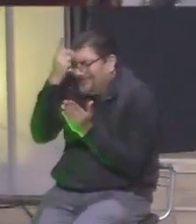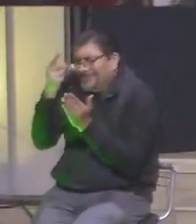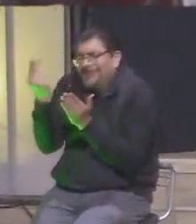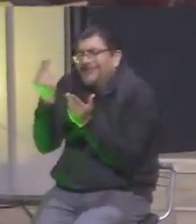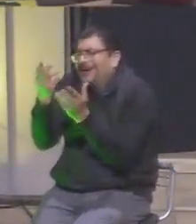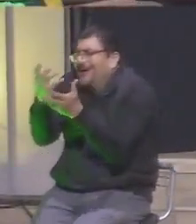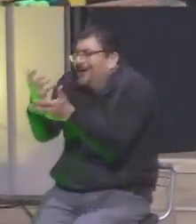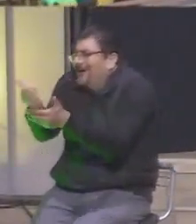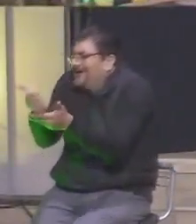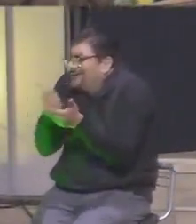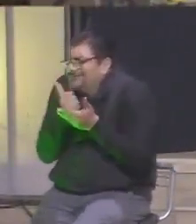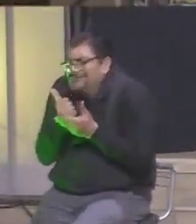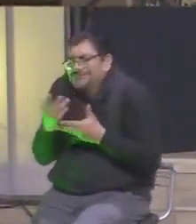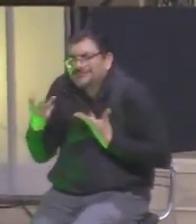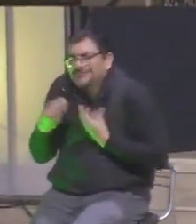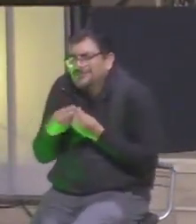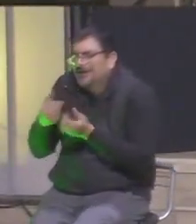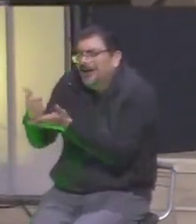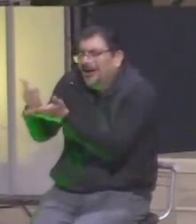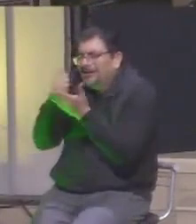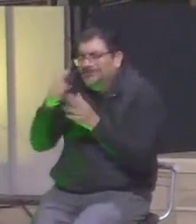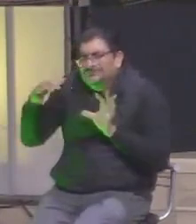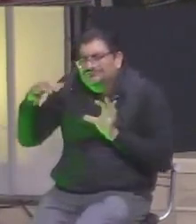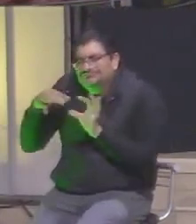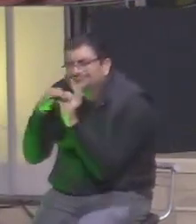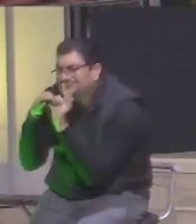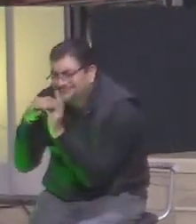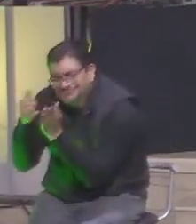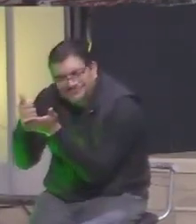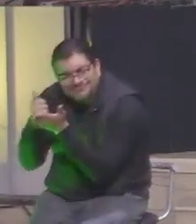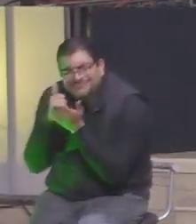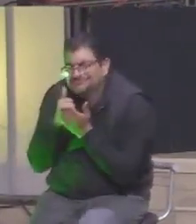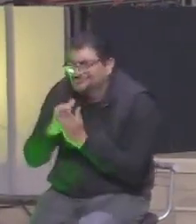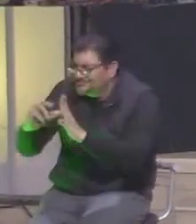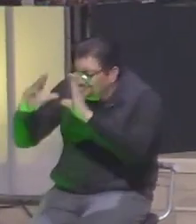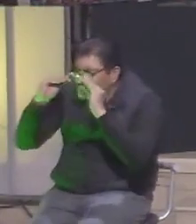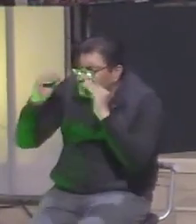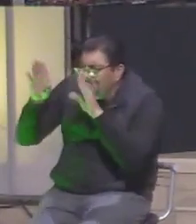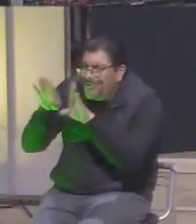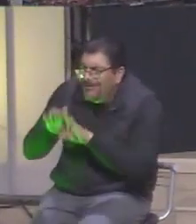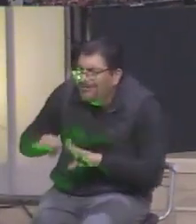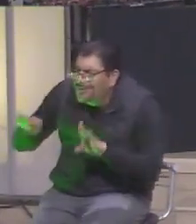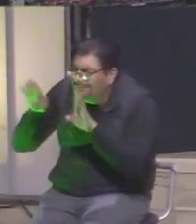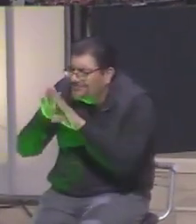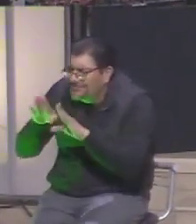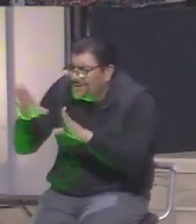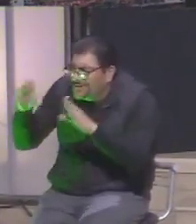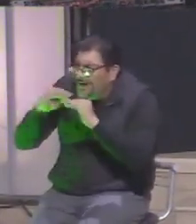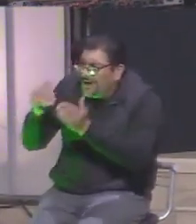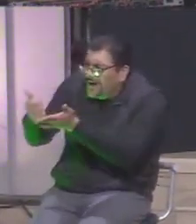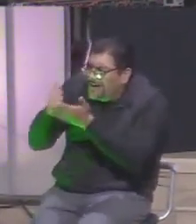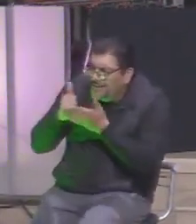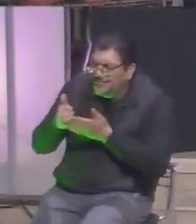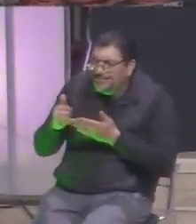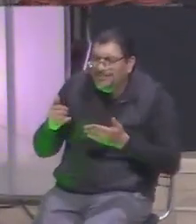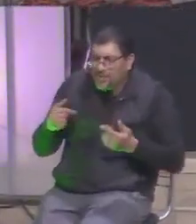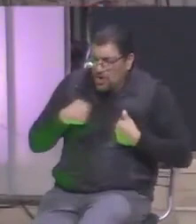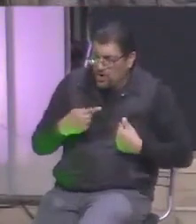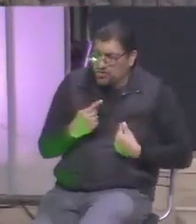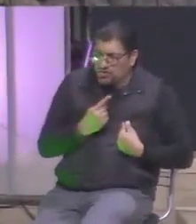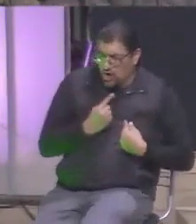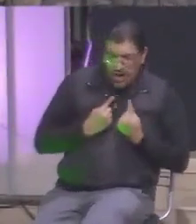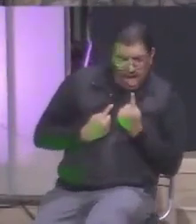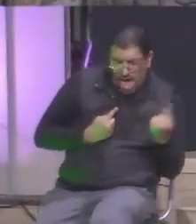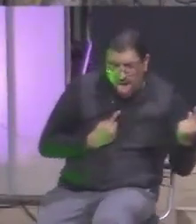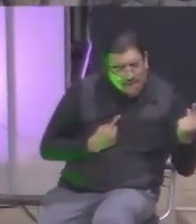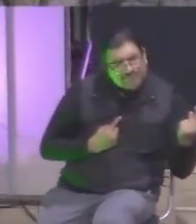necesito de tu dirección necesito tu favor caminar en este mundo no es lo mismo que caminar